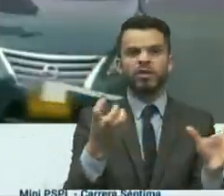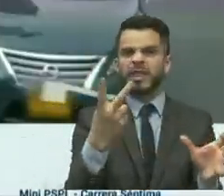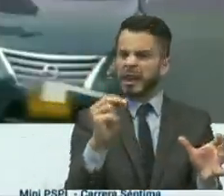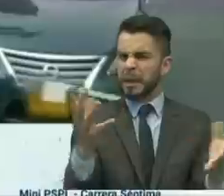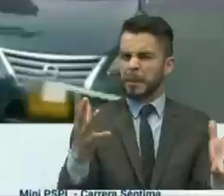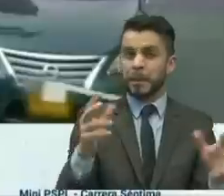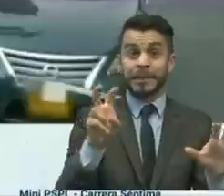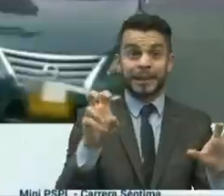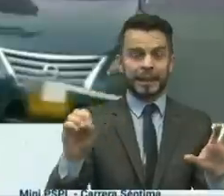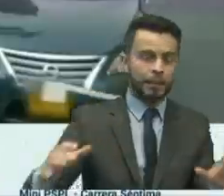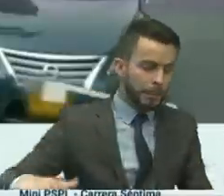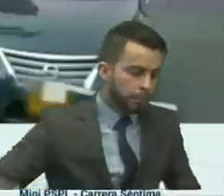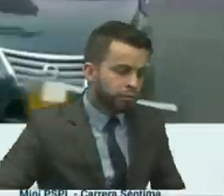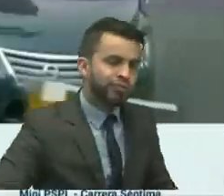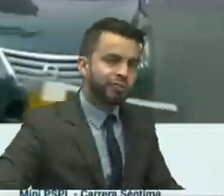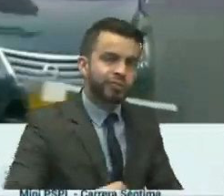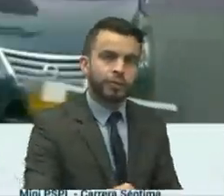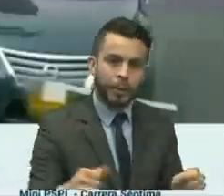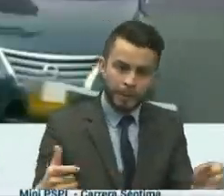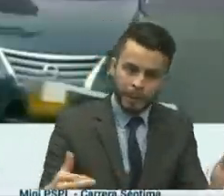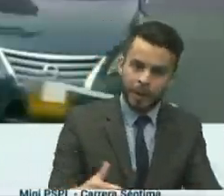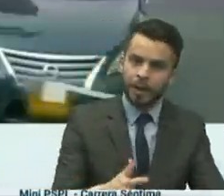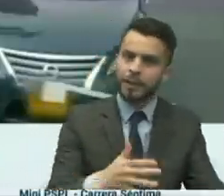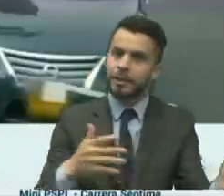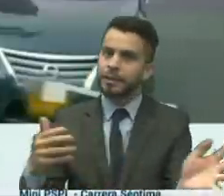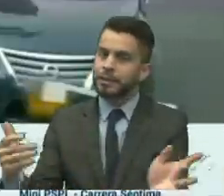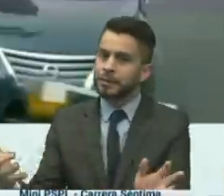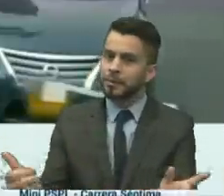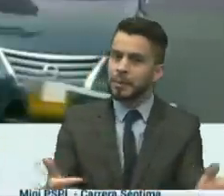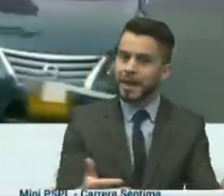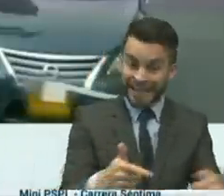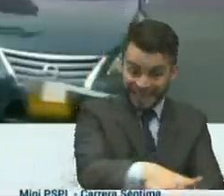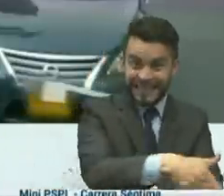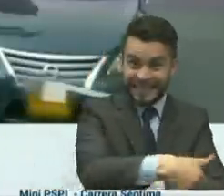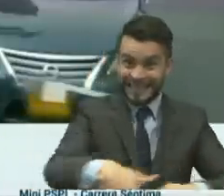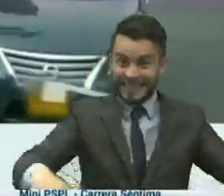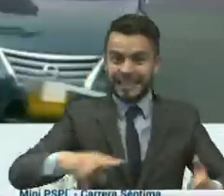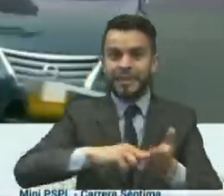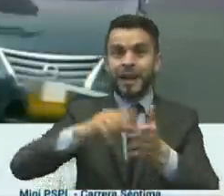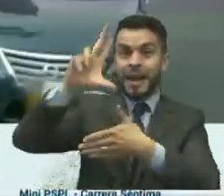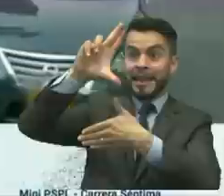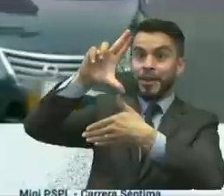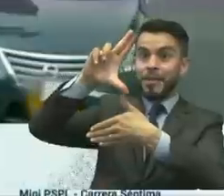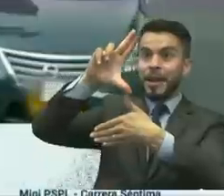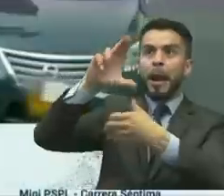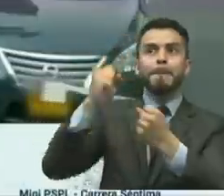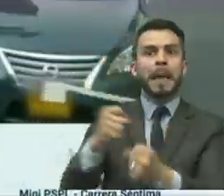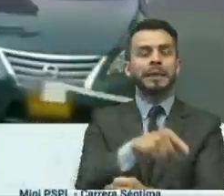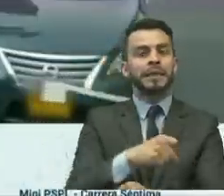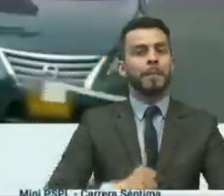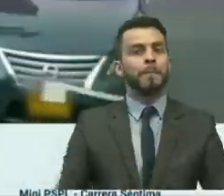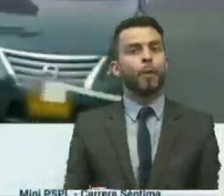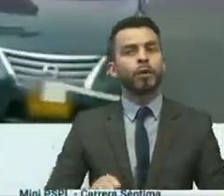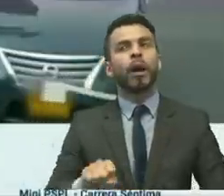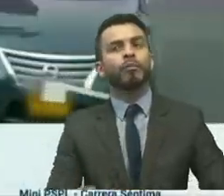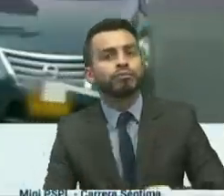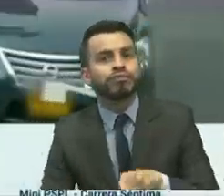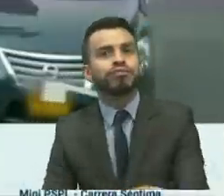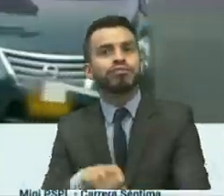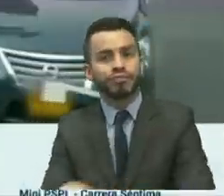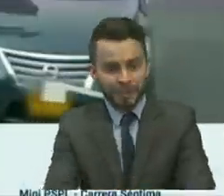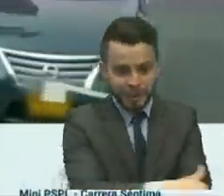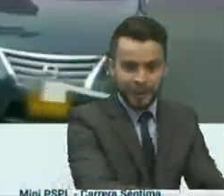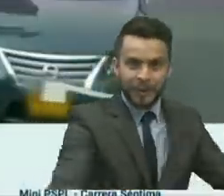volumen de ciclistas convierte la séptima en una de las vías de Latinoamérica más populares para pedalear. Y